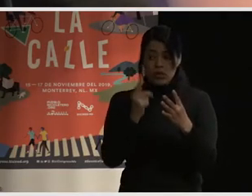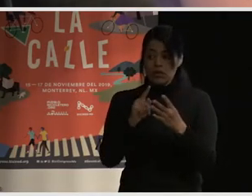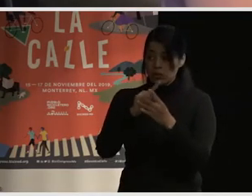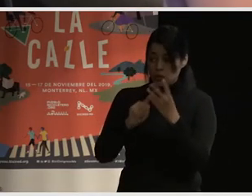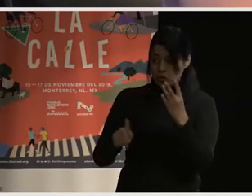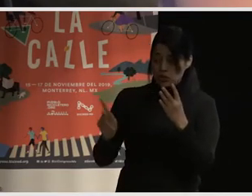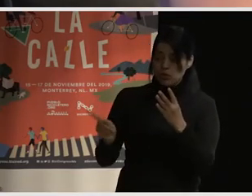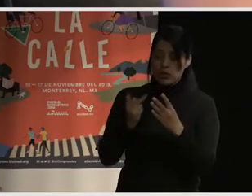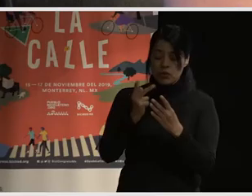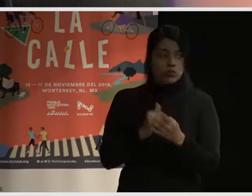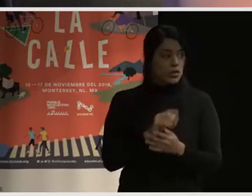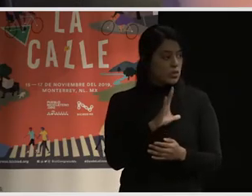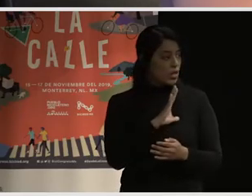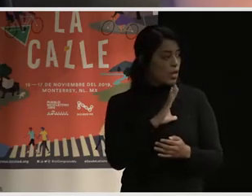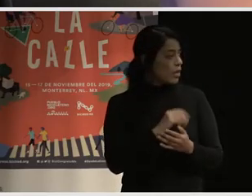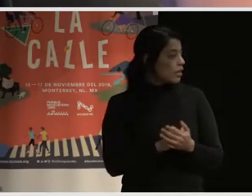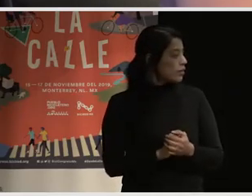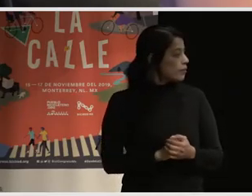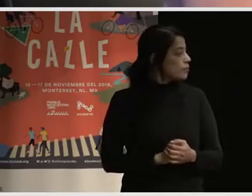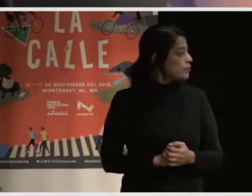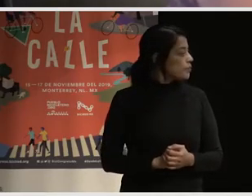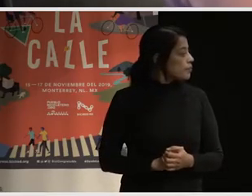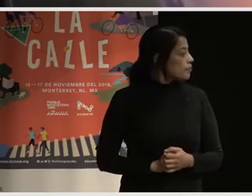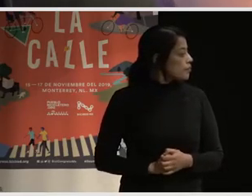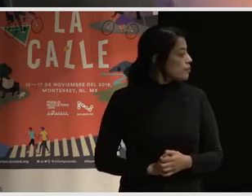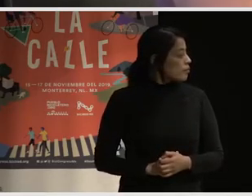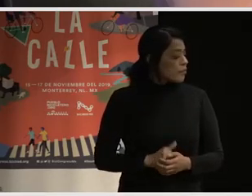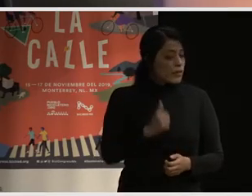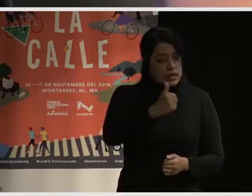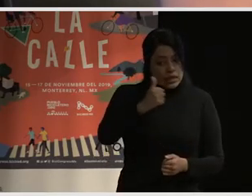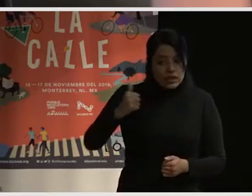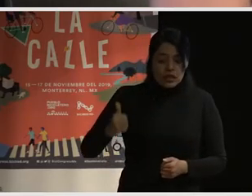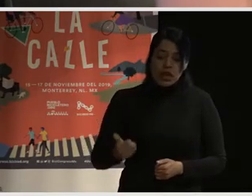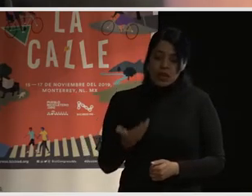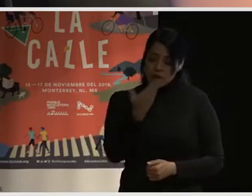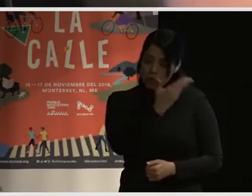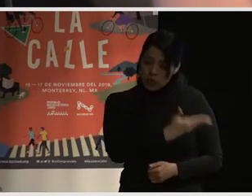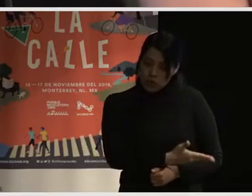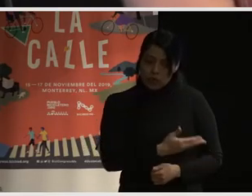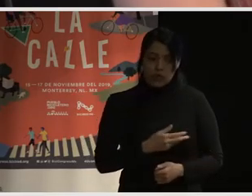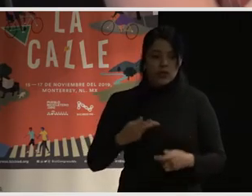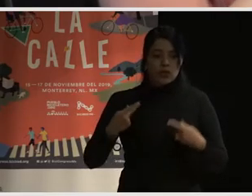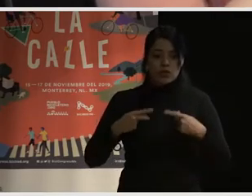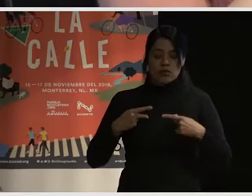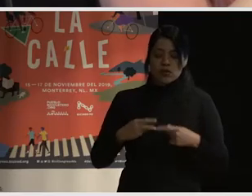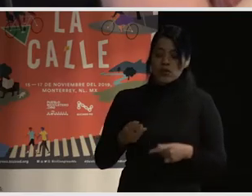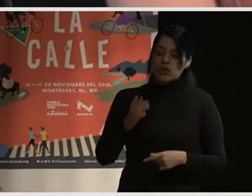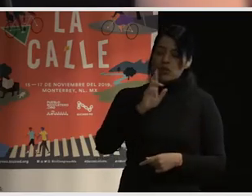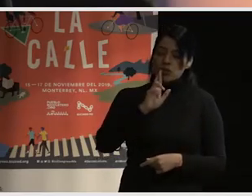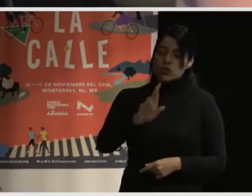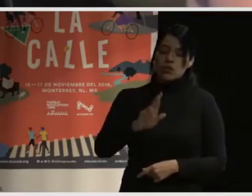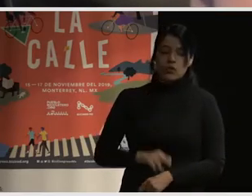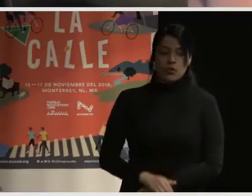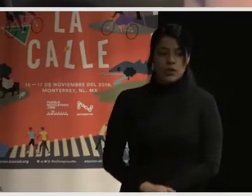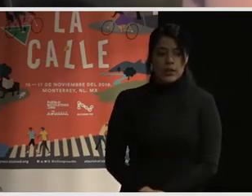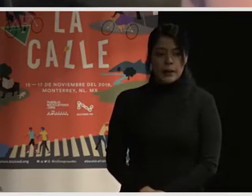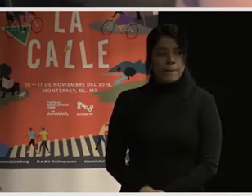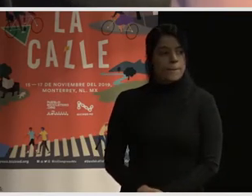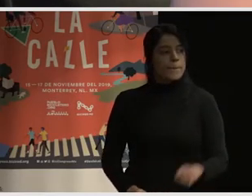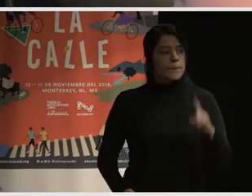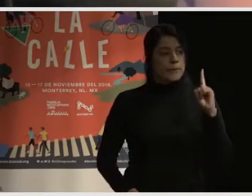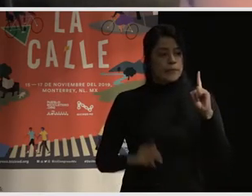preguntas este y cada uno de nuestros panelistas puedan responder una pregunta